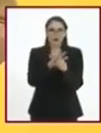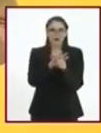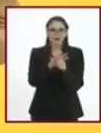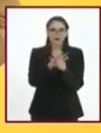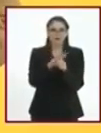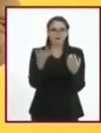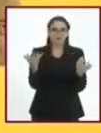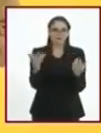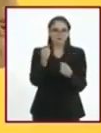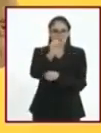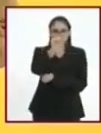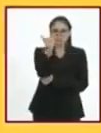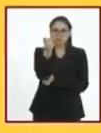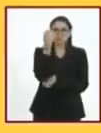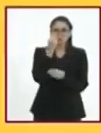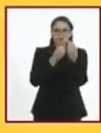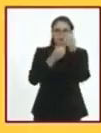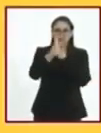se mencionaron?